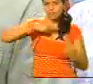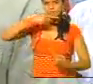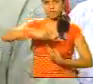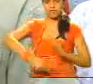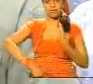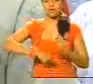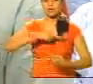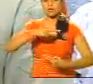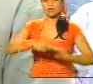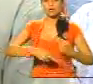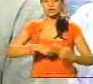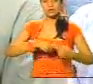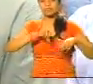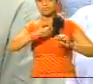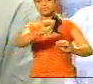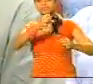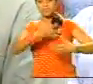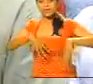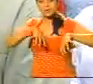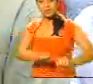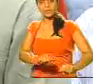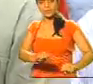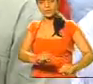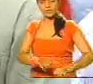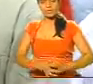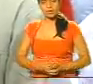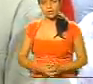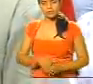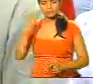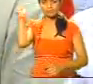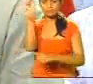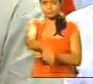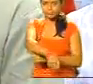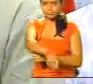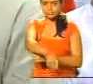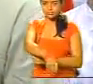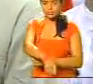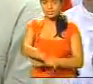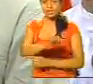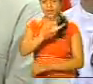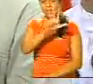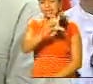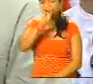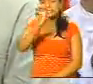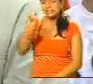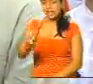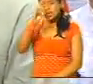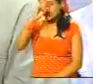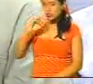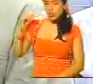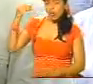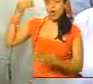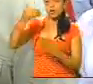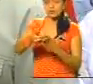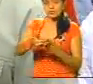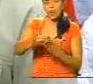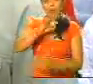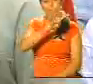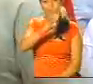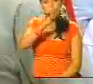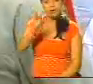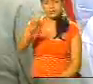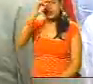revolucionaria y antiimperialista. Derrotó 500 años, 400